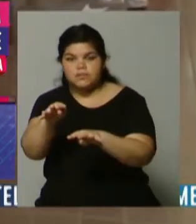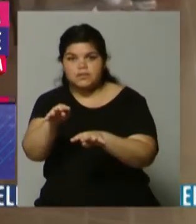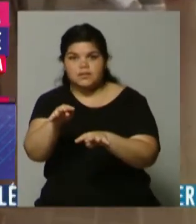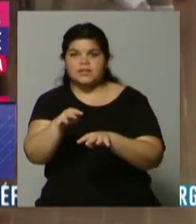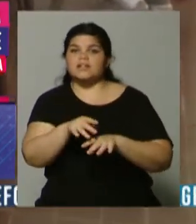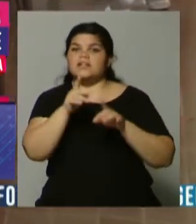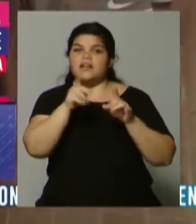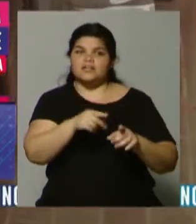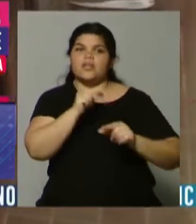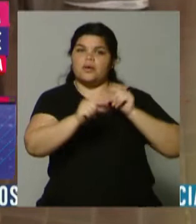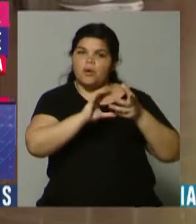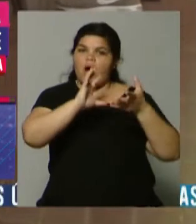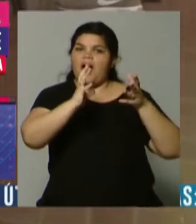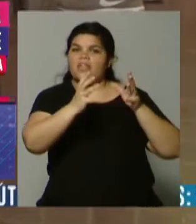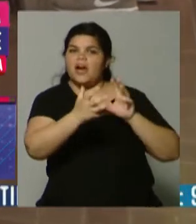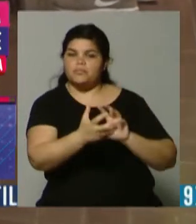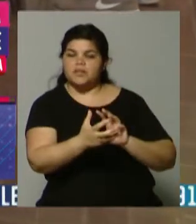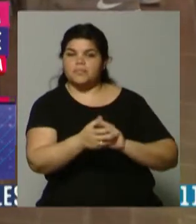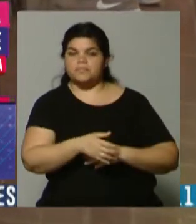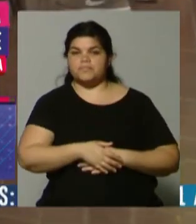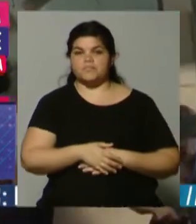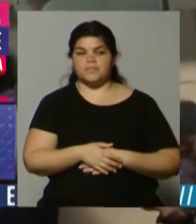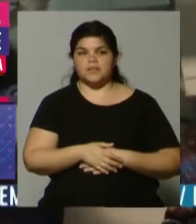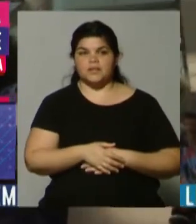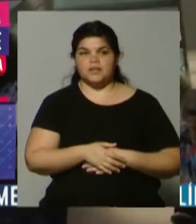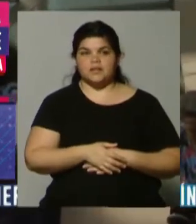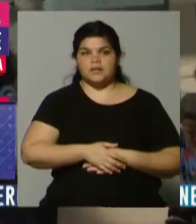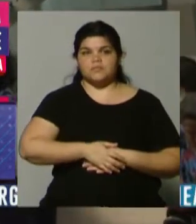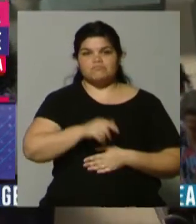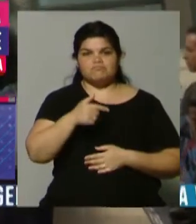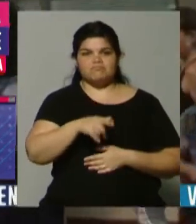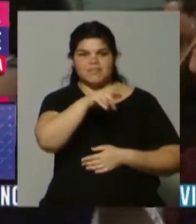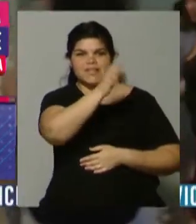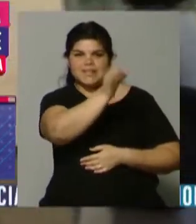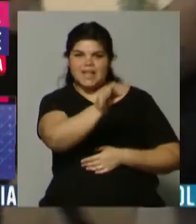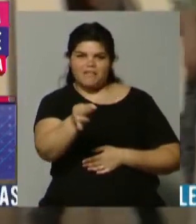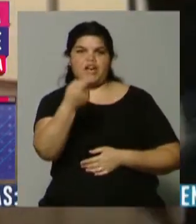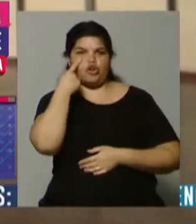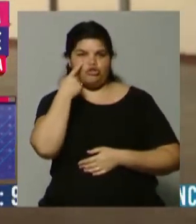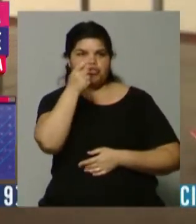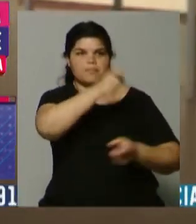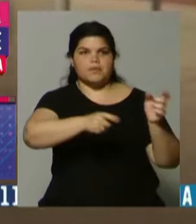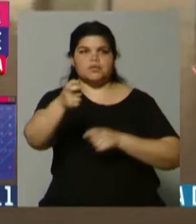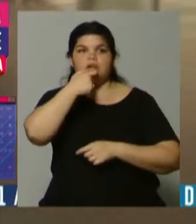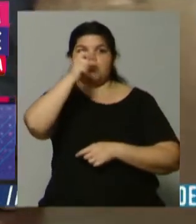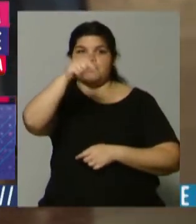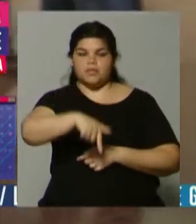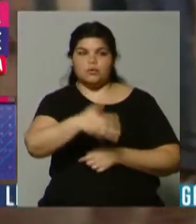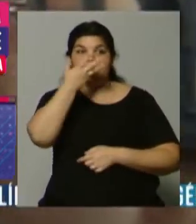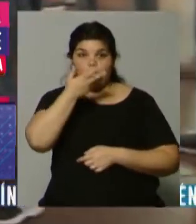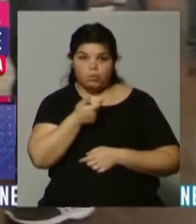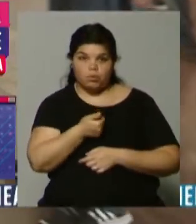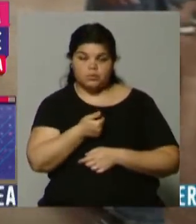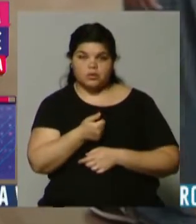es un moderado, tiene el estilo que le gustan a los mendocinos. Y bueno, claramente eso se impuso,